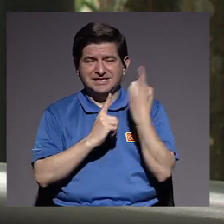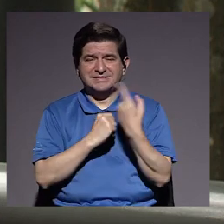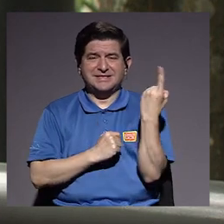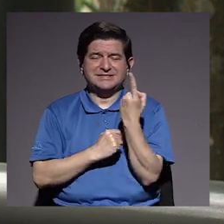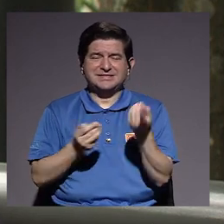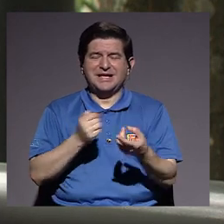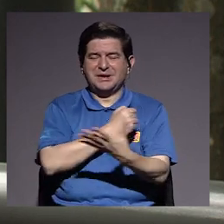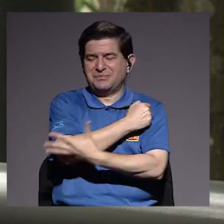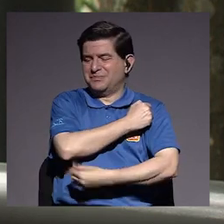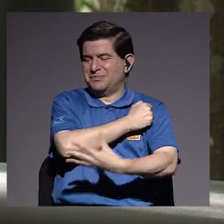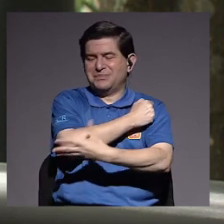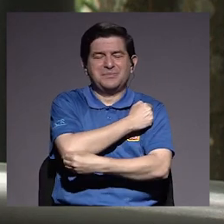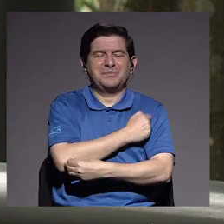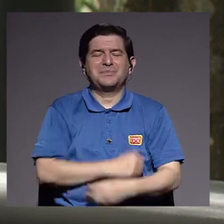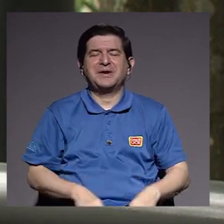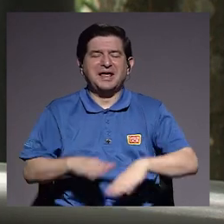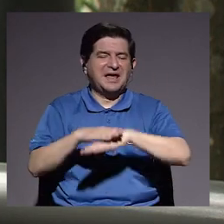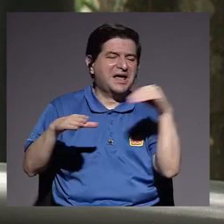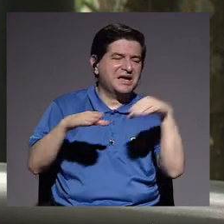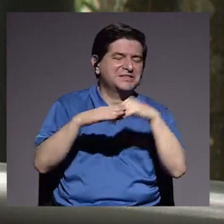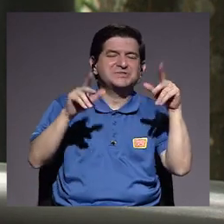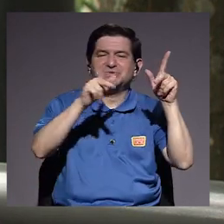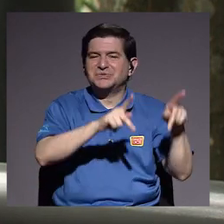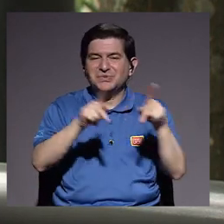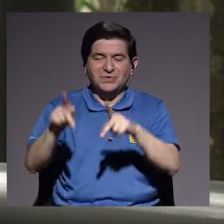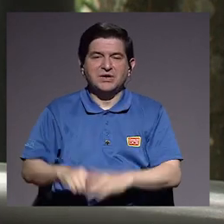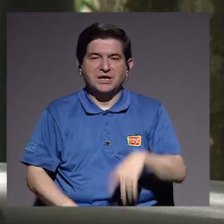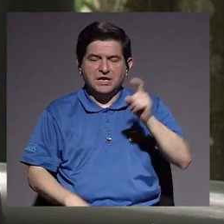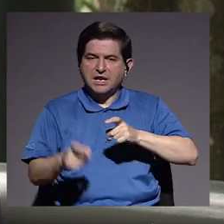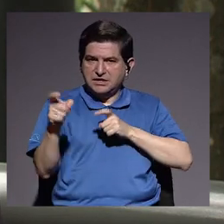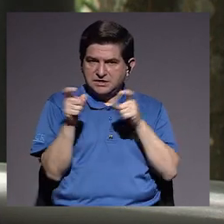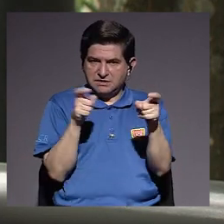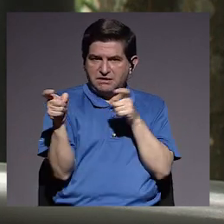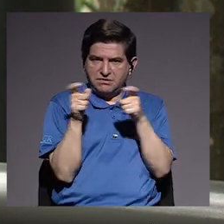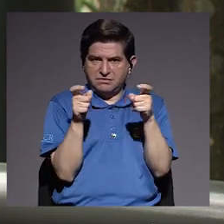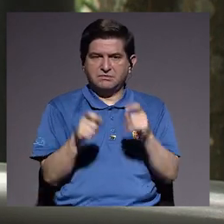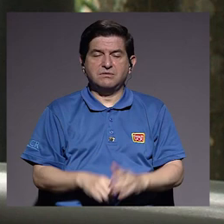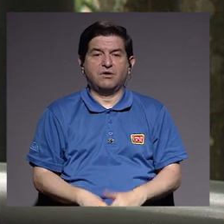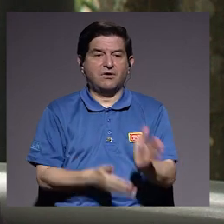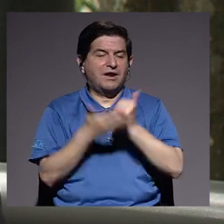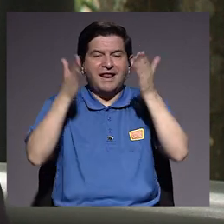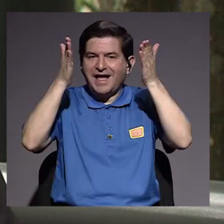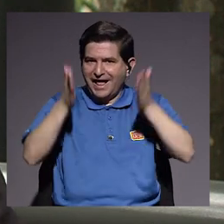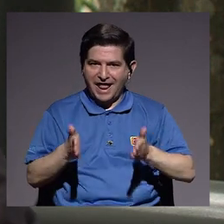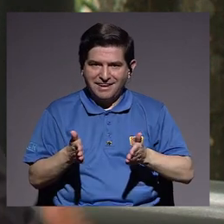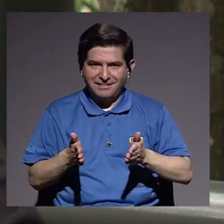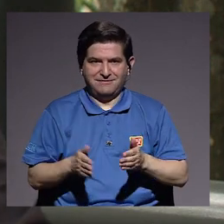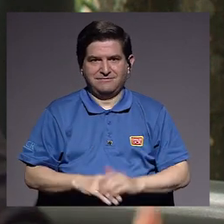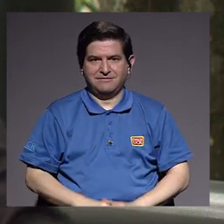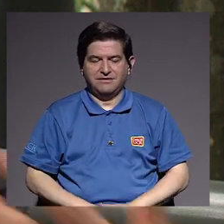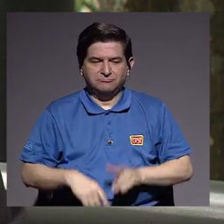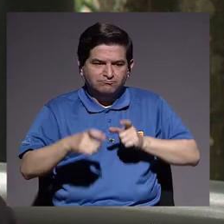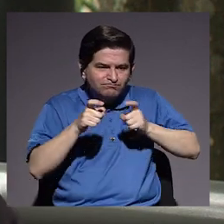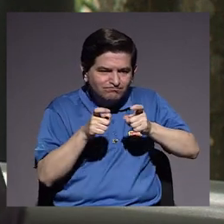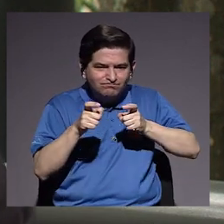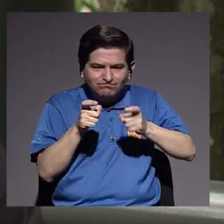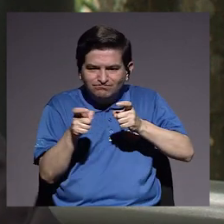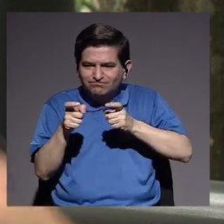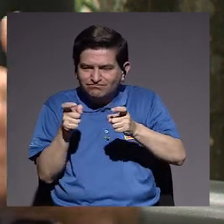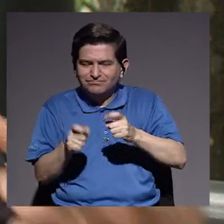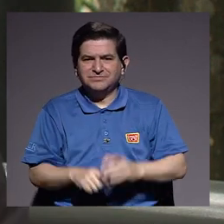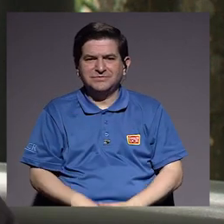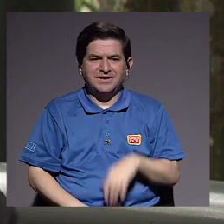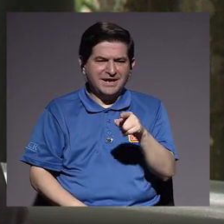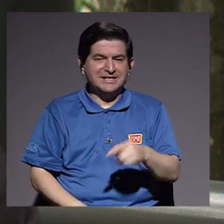exclusión y tiene que ser regulada, ¿no? Alguien tiene que justamente controlar el desmedido deseo que tiene el mercado por